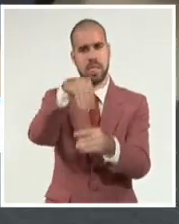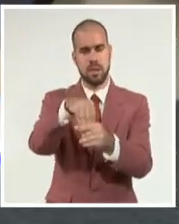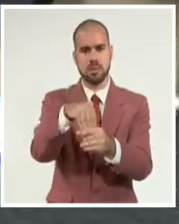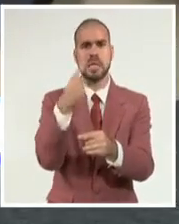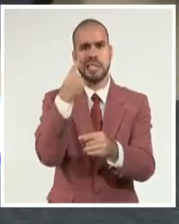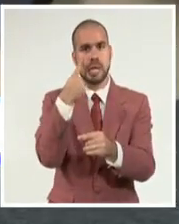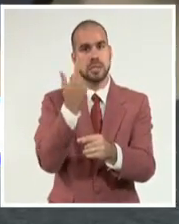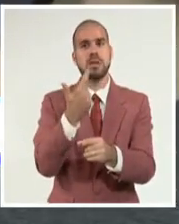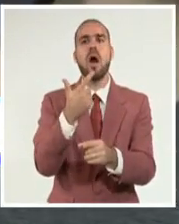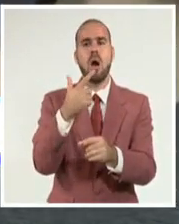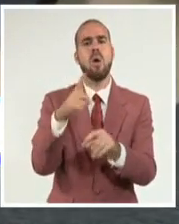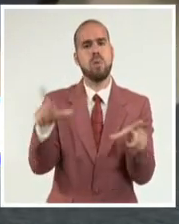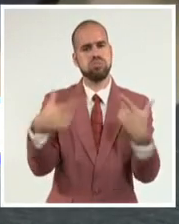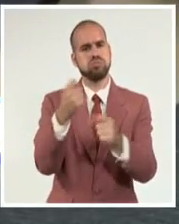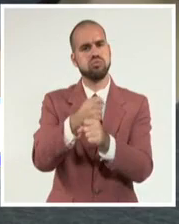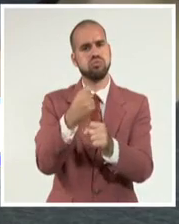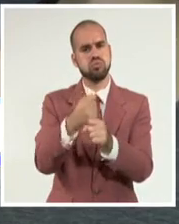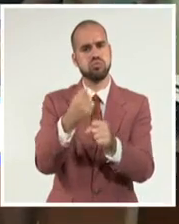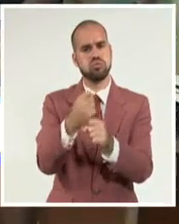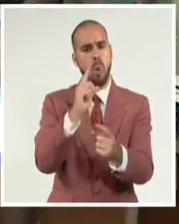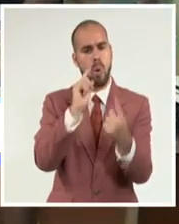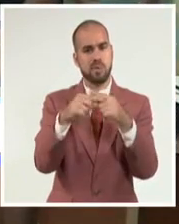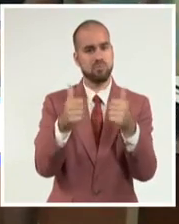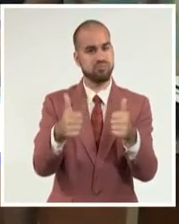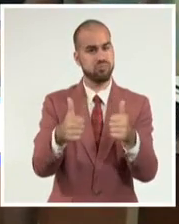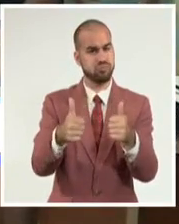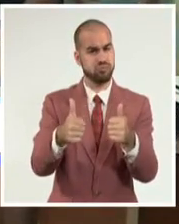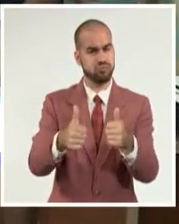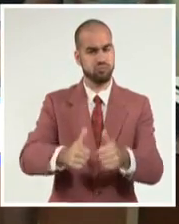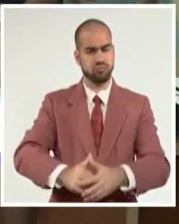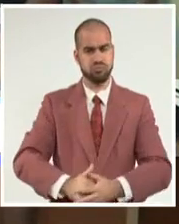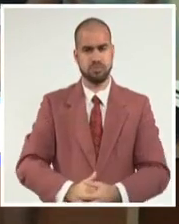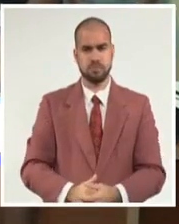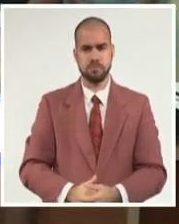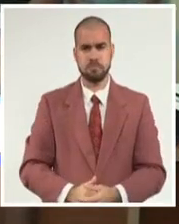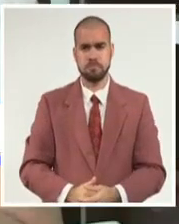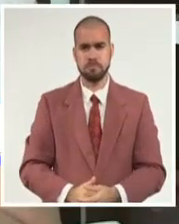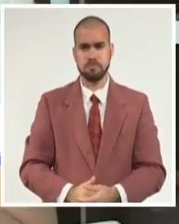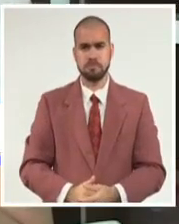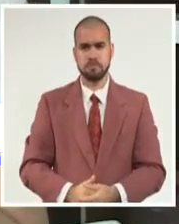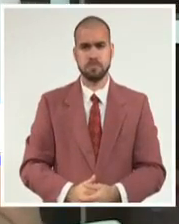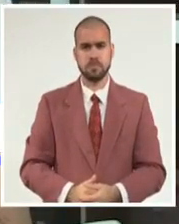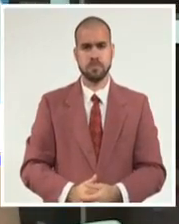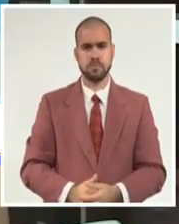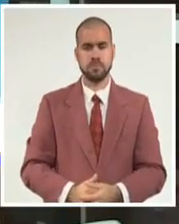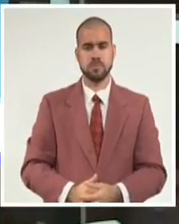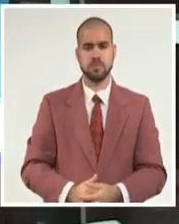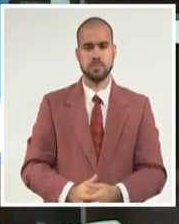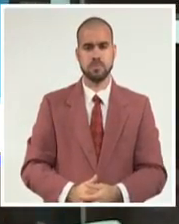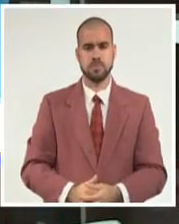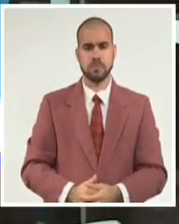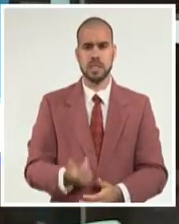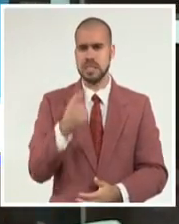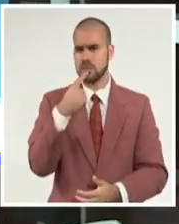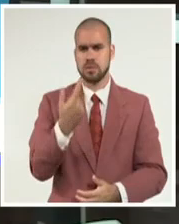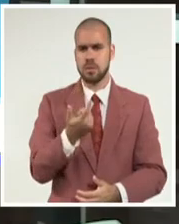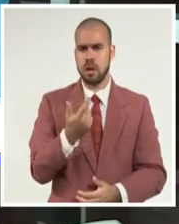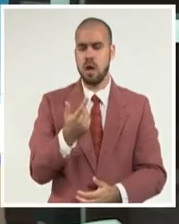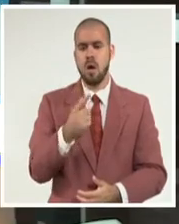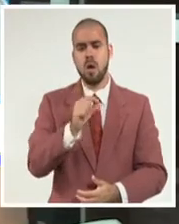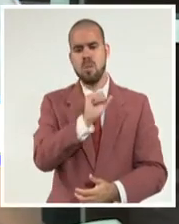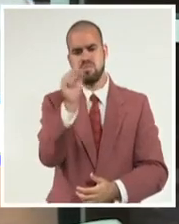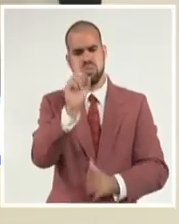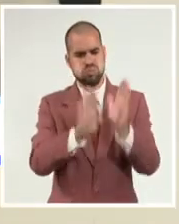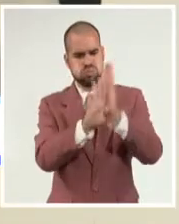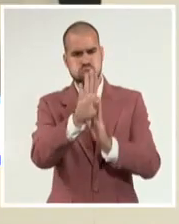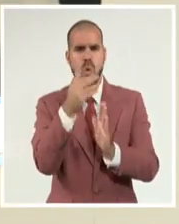sus expectativas con un alto nivel de eficiencia. Señala además que entre sus logros están haber conformado con millones